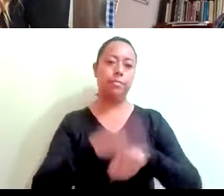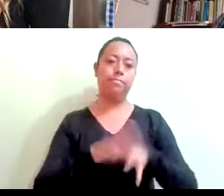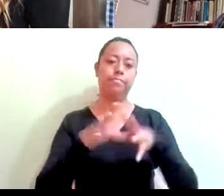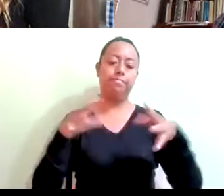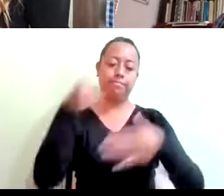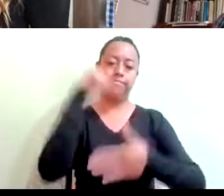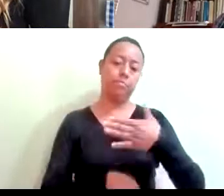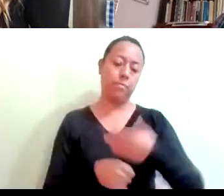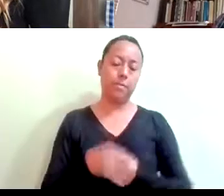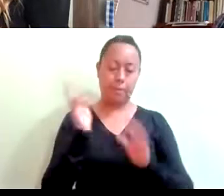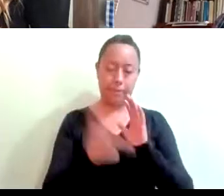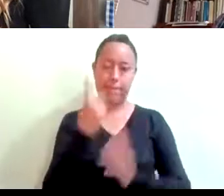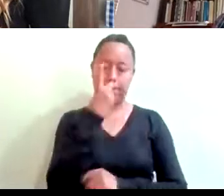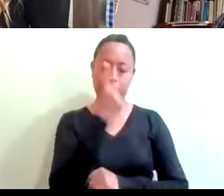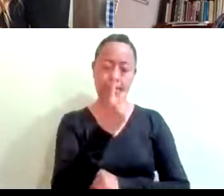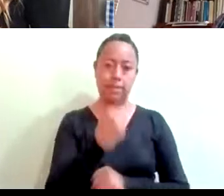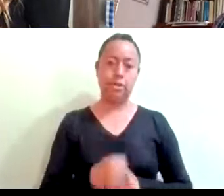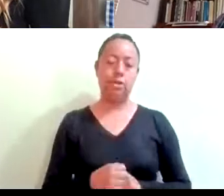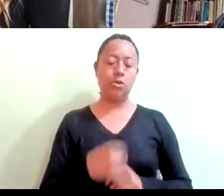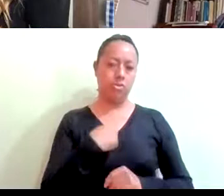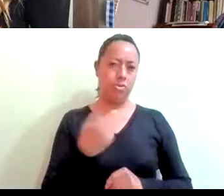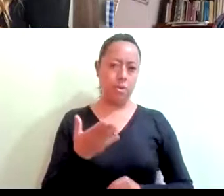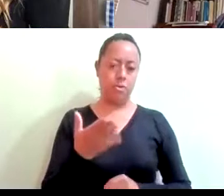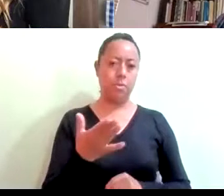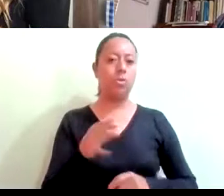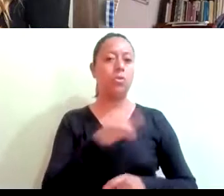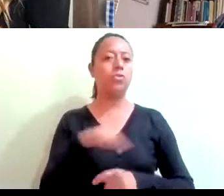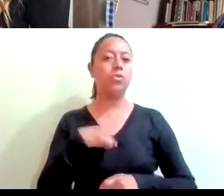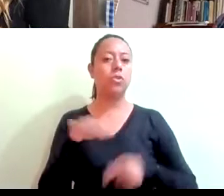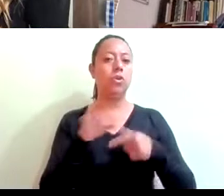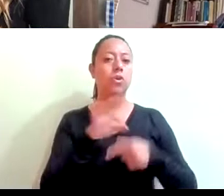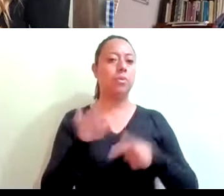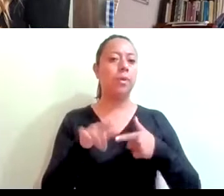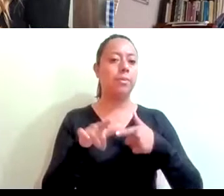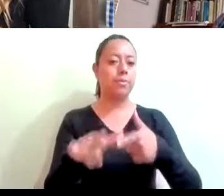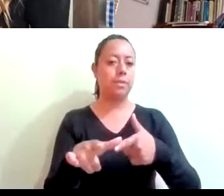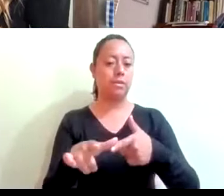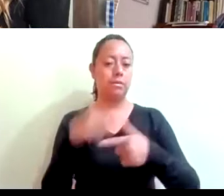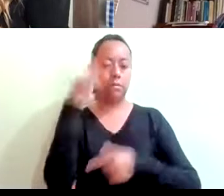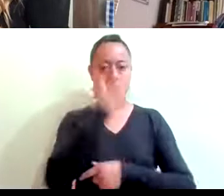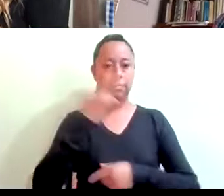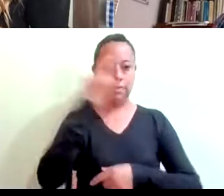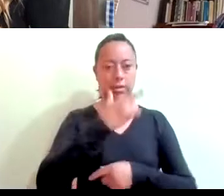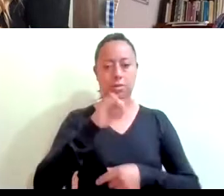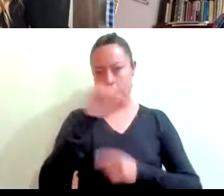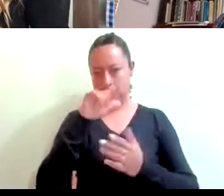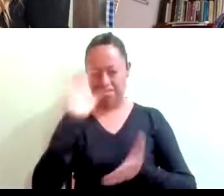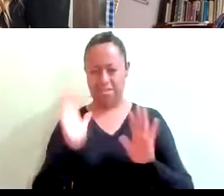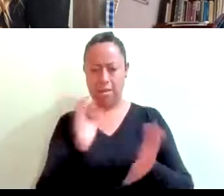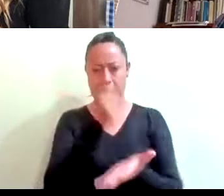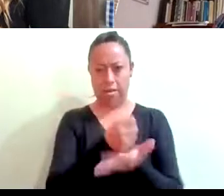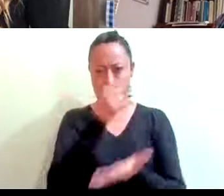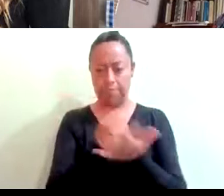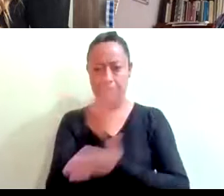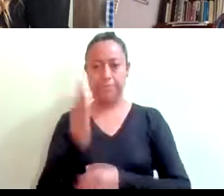Insisto, yo plantearía que pudiéramos seguir revisando una vez aprobado el dictamen para efectos de que pudiera ya integrarse